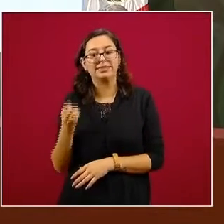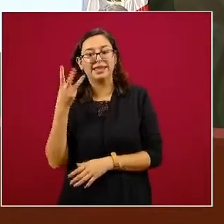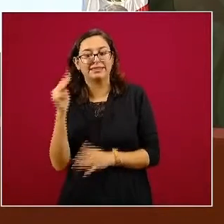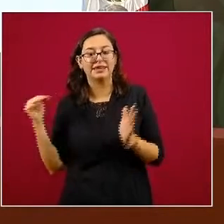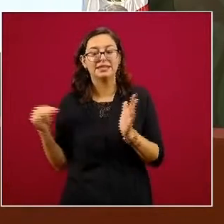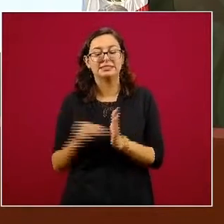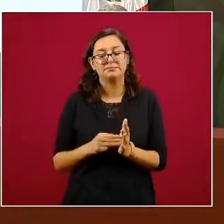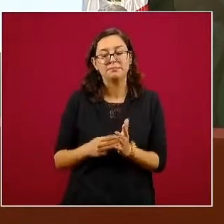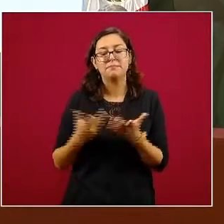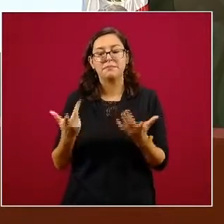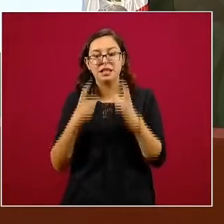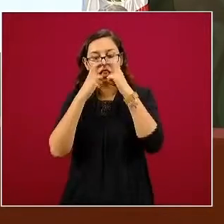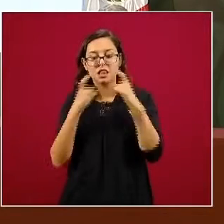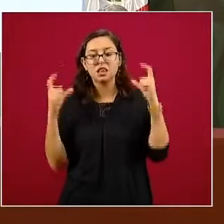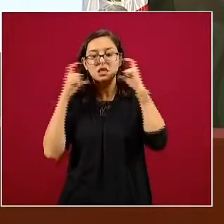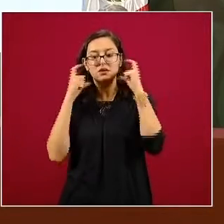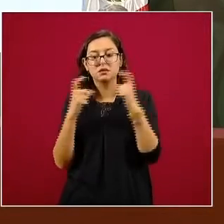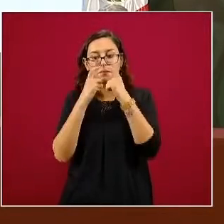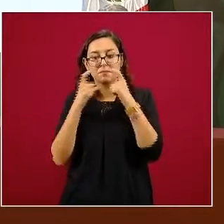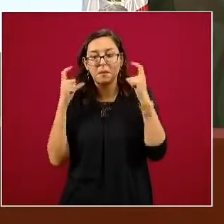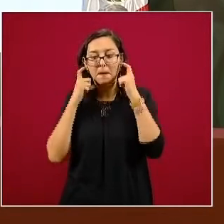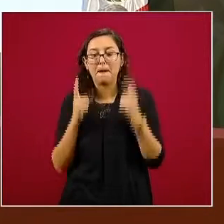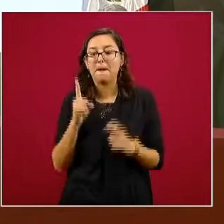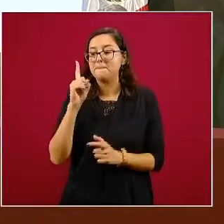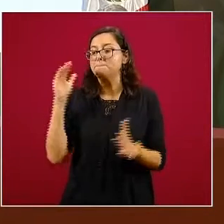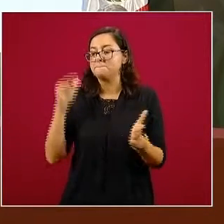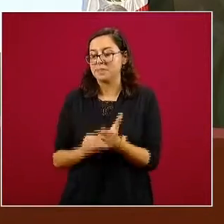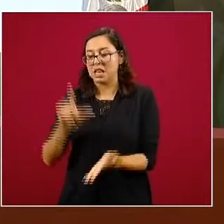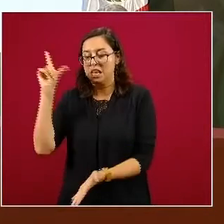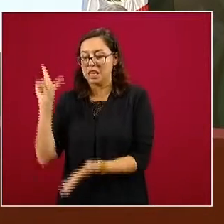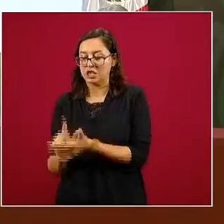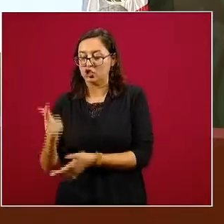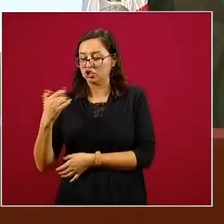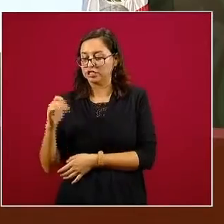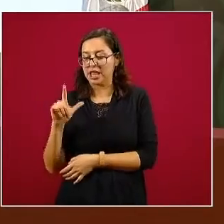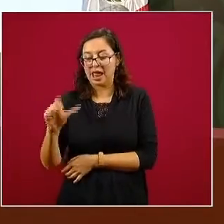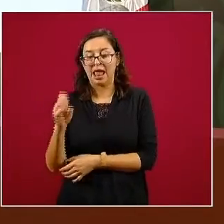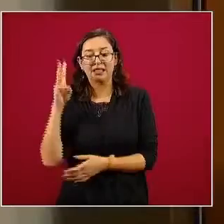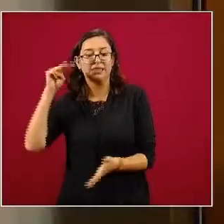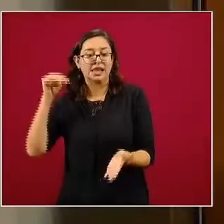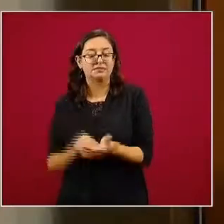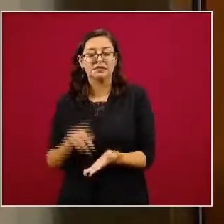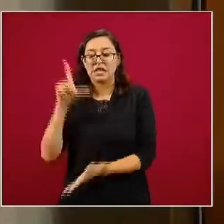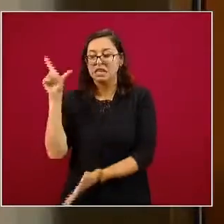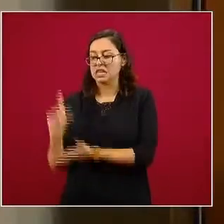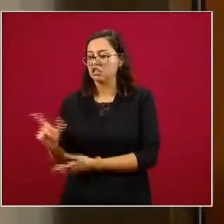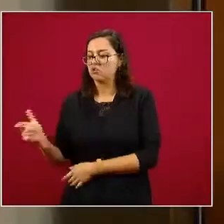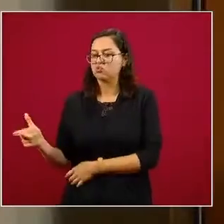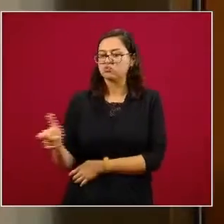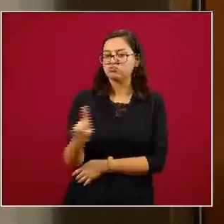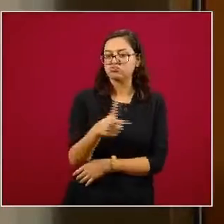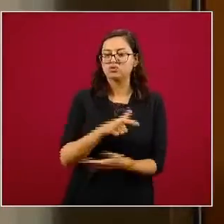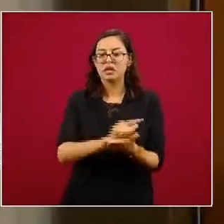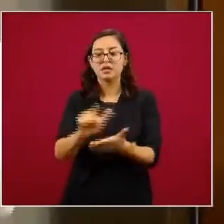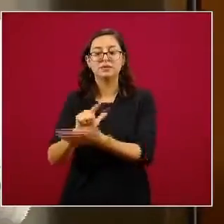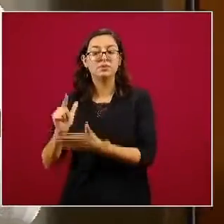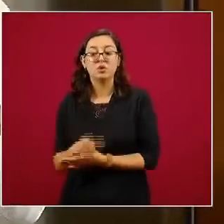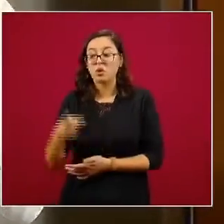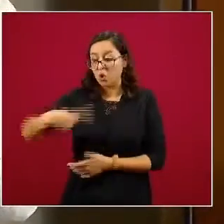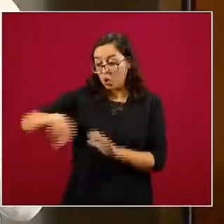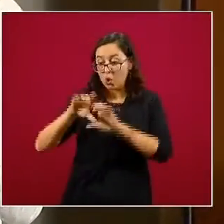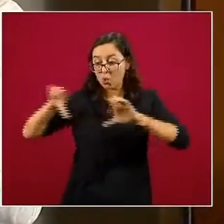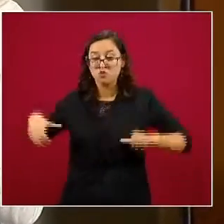estos 7 hospitales rurales, hay 309 unidades médicas rurales, en donde un médico y una enfermera